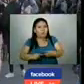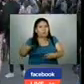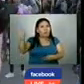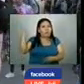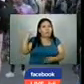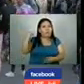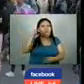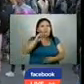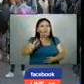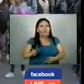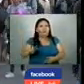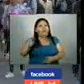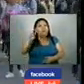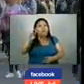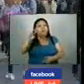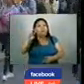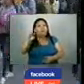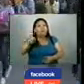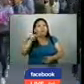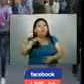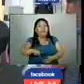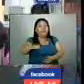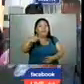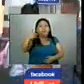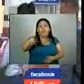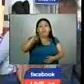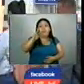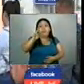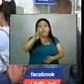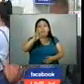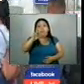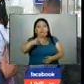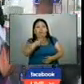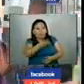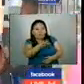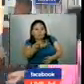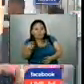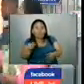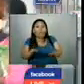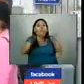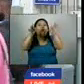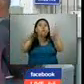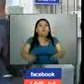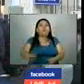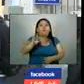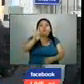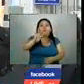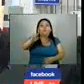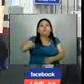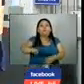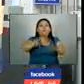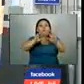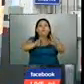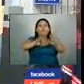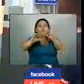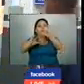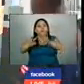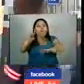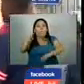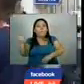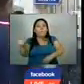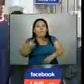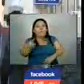año 2020. El promedio en el año fiscal 2023, según cifras oficiales, es de 4,882